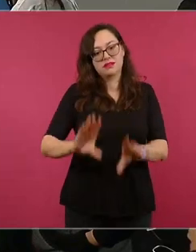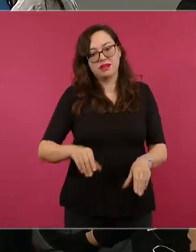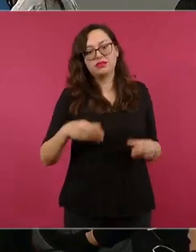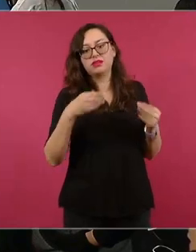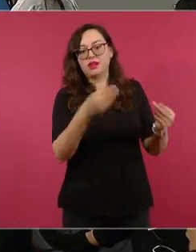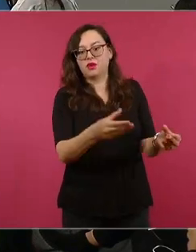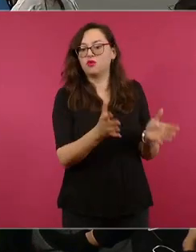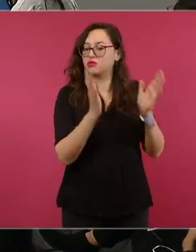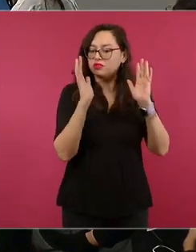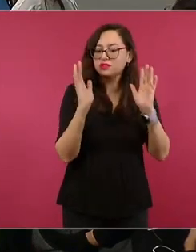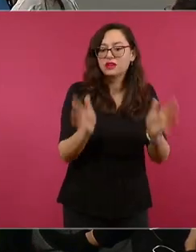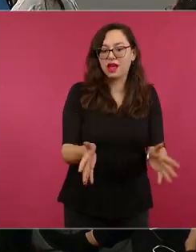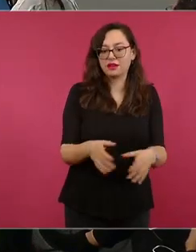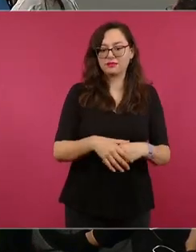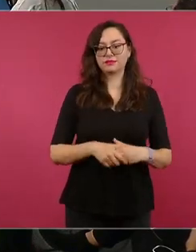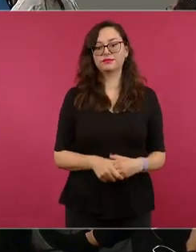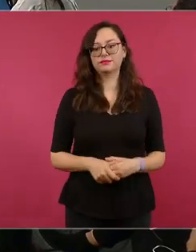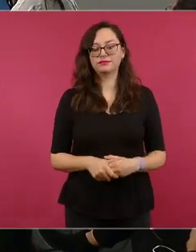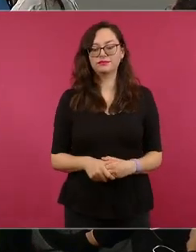Nada más que pues